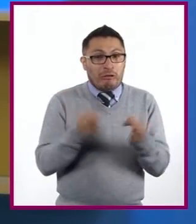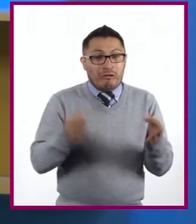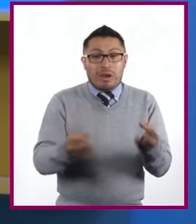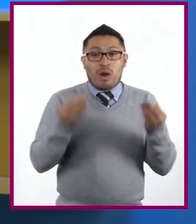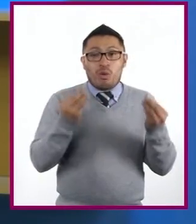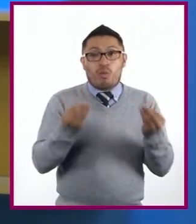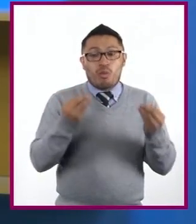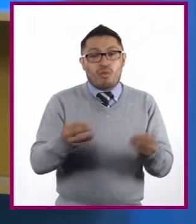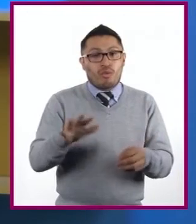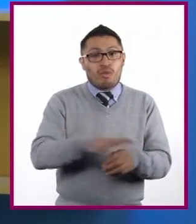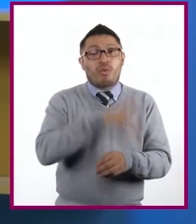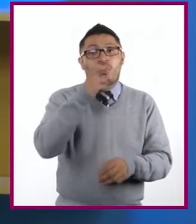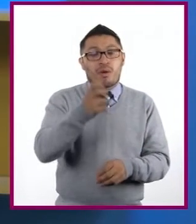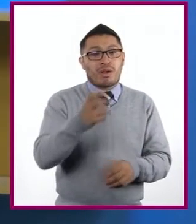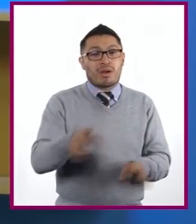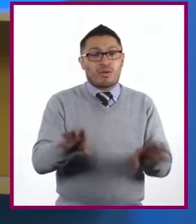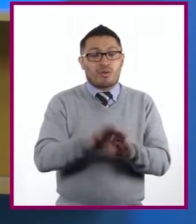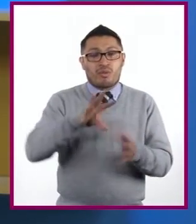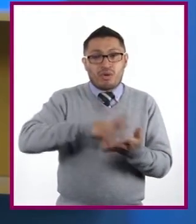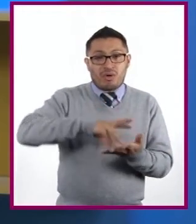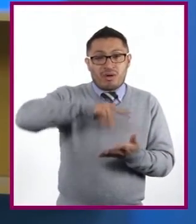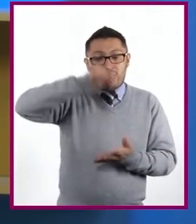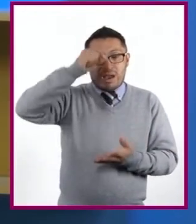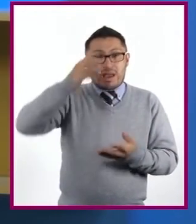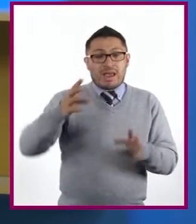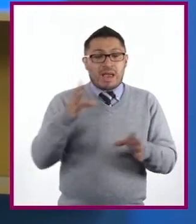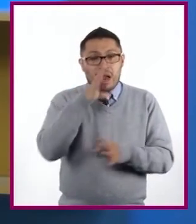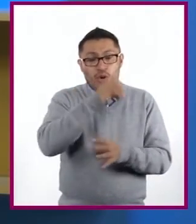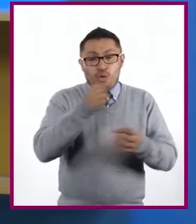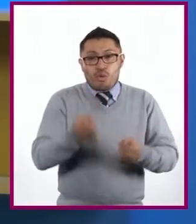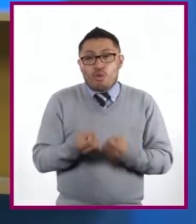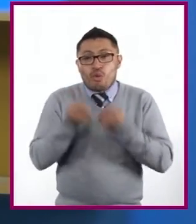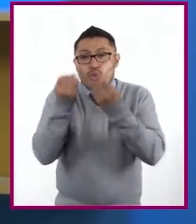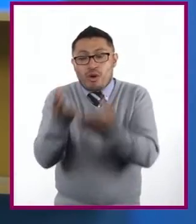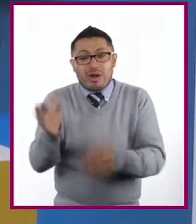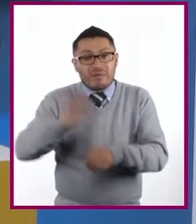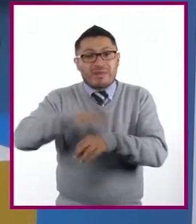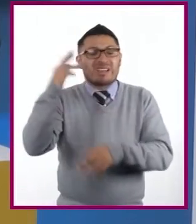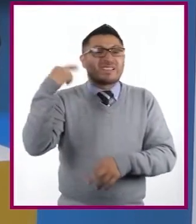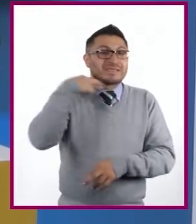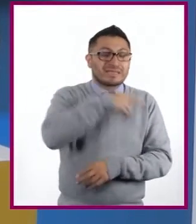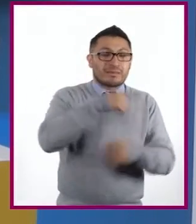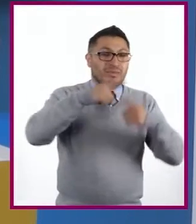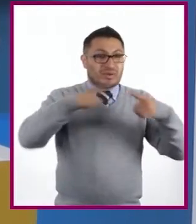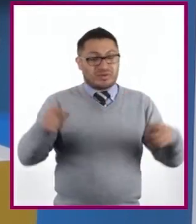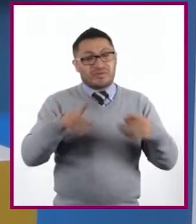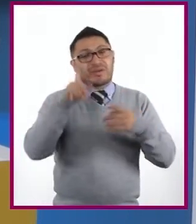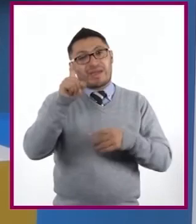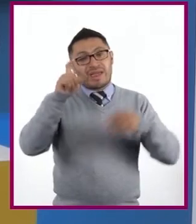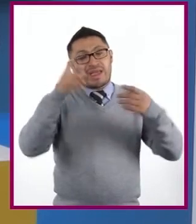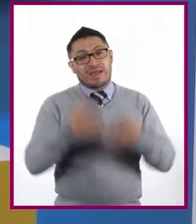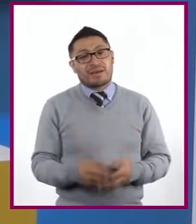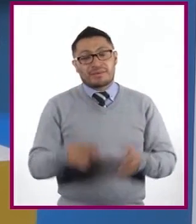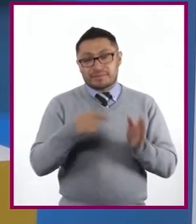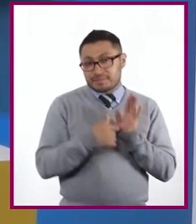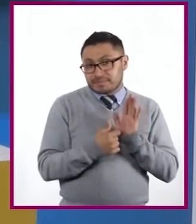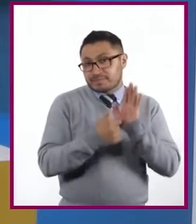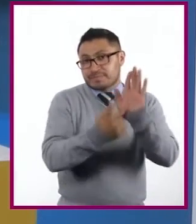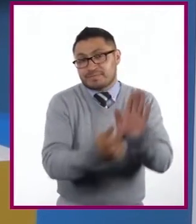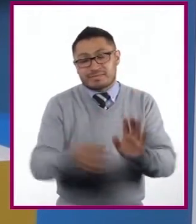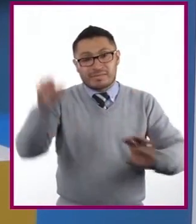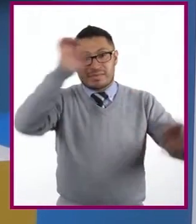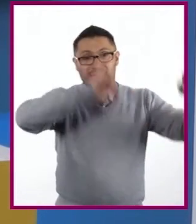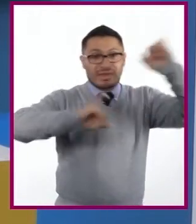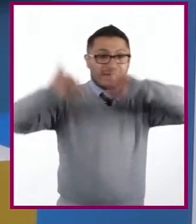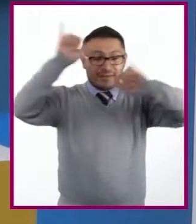razón que la arena cede más rápidamente su calor en comparación al agua. Y te lo voy a demostrar con un experimento